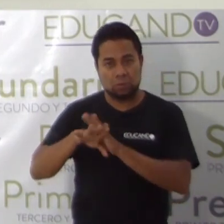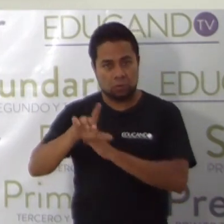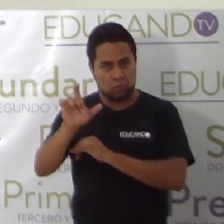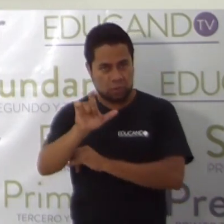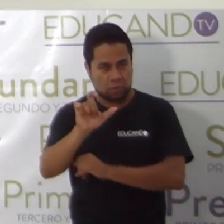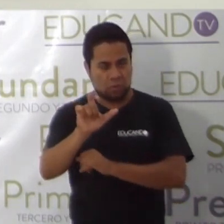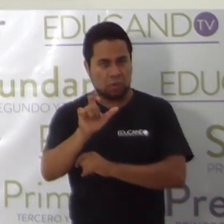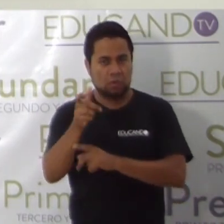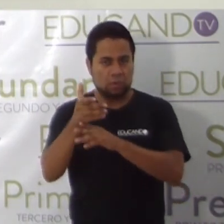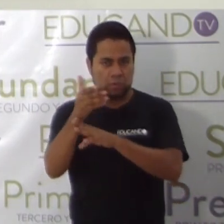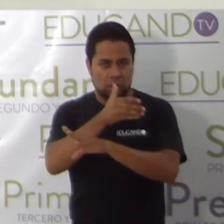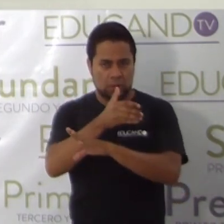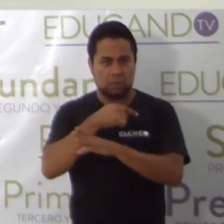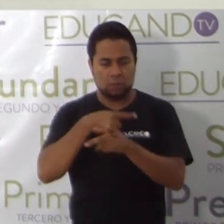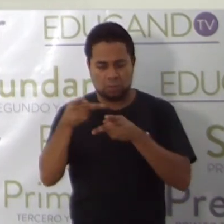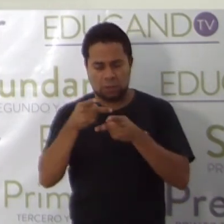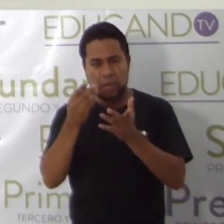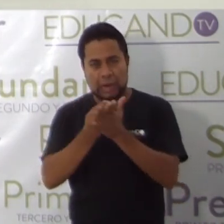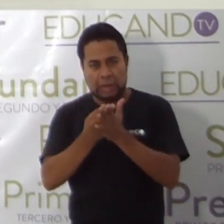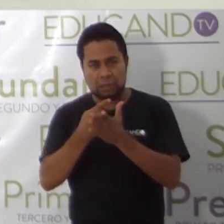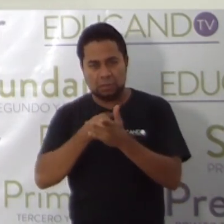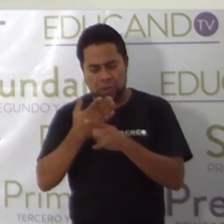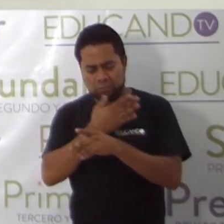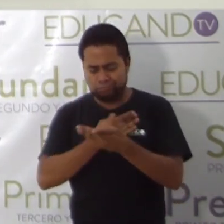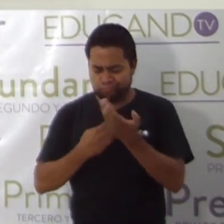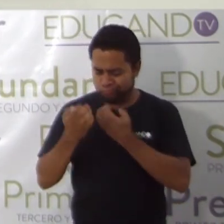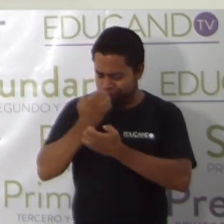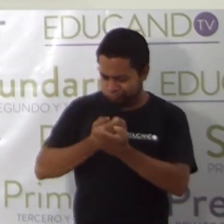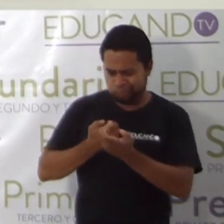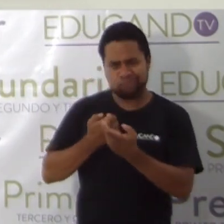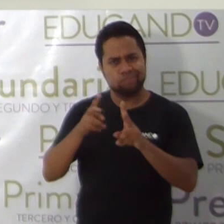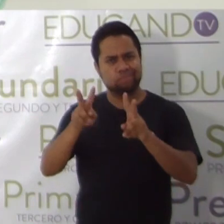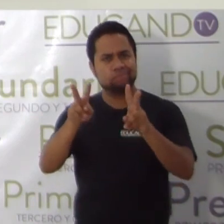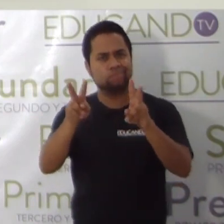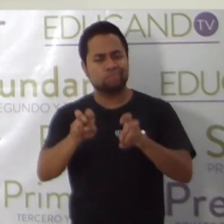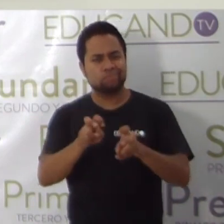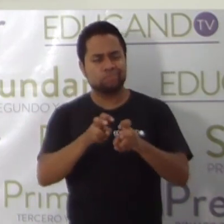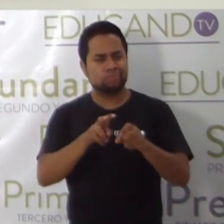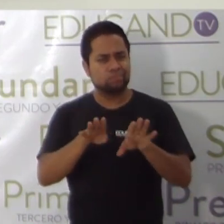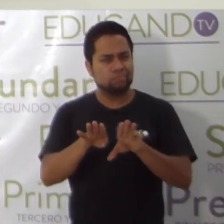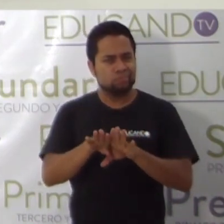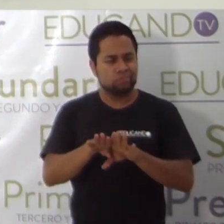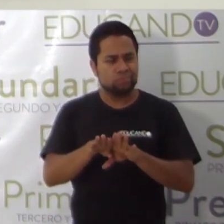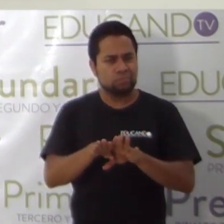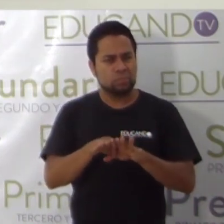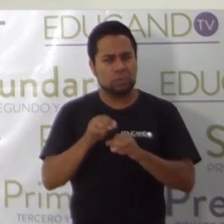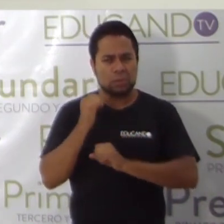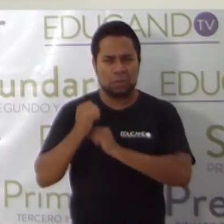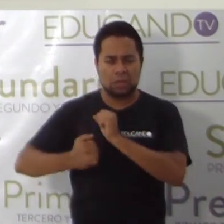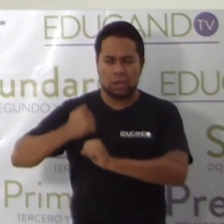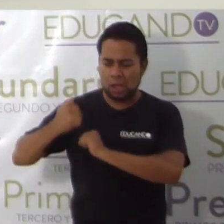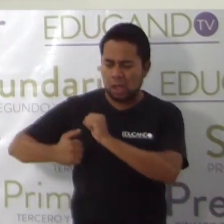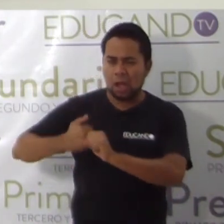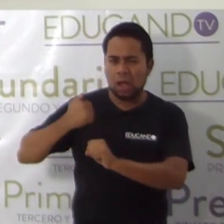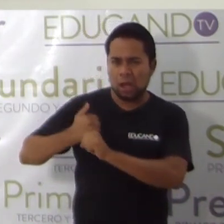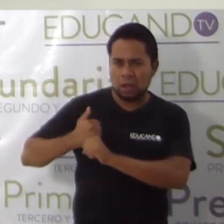estaba preparando esta clase el tema de cómo a través de los años ha